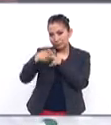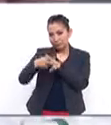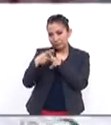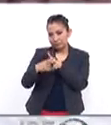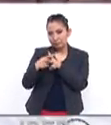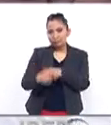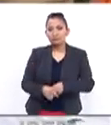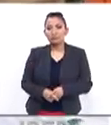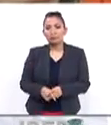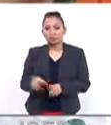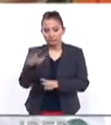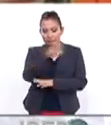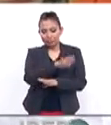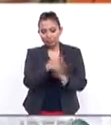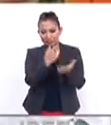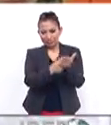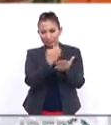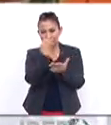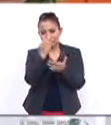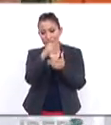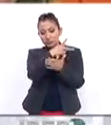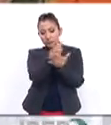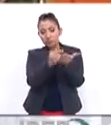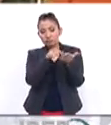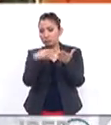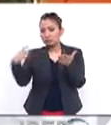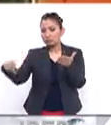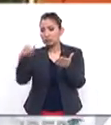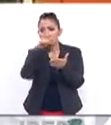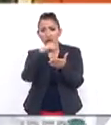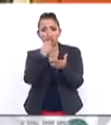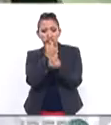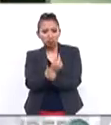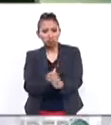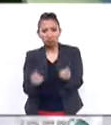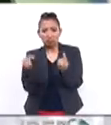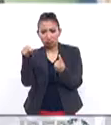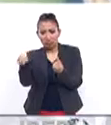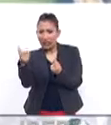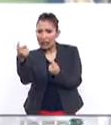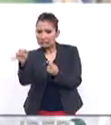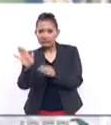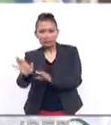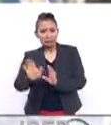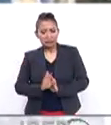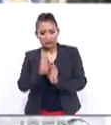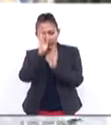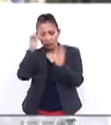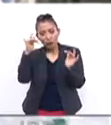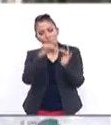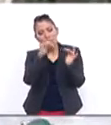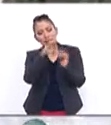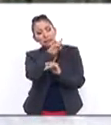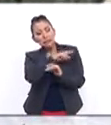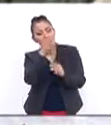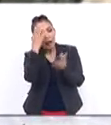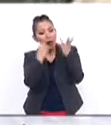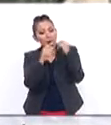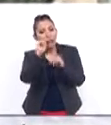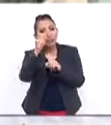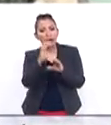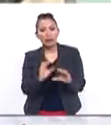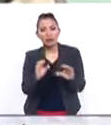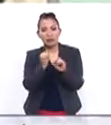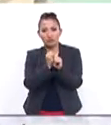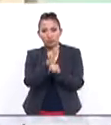aritmética. Dentro del ámbito escolar, tener programas en la lengua materna de los niños ayuda a que estos empiecen a tener contacto lo antes posible con la